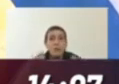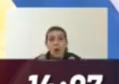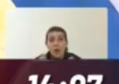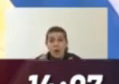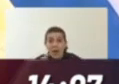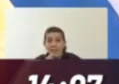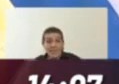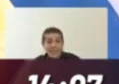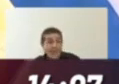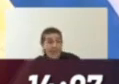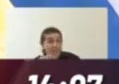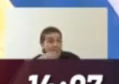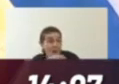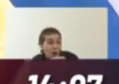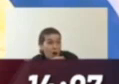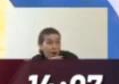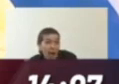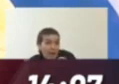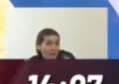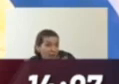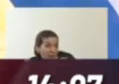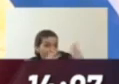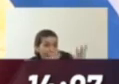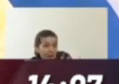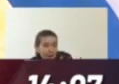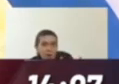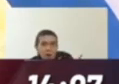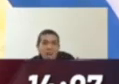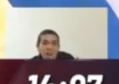esos encuentros es un riesgo enorme